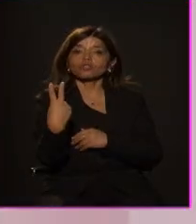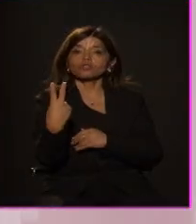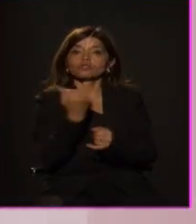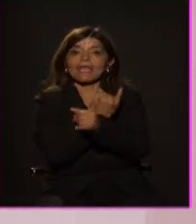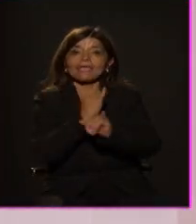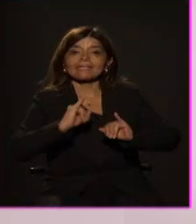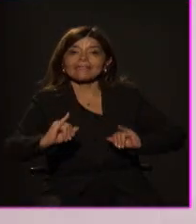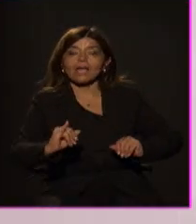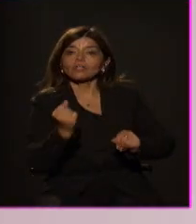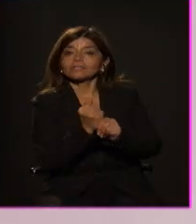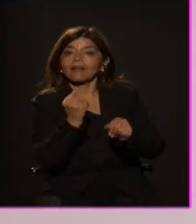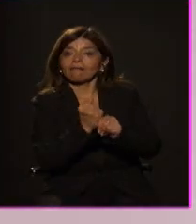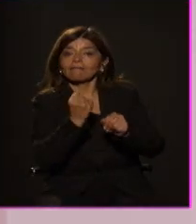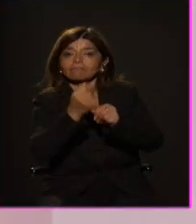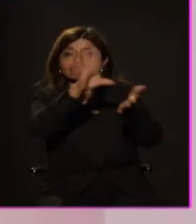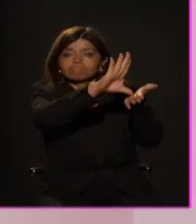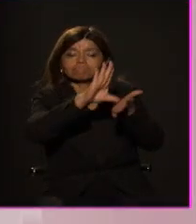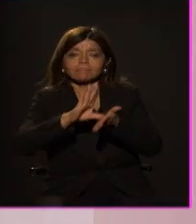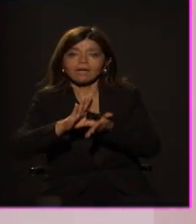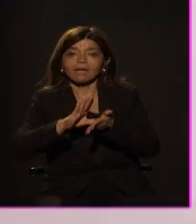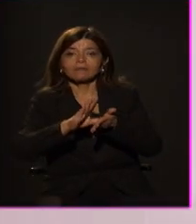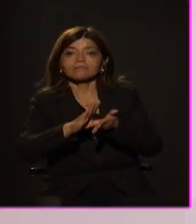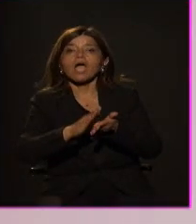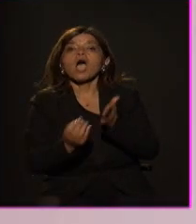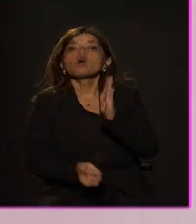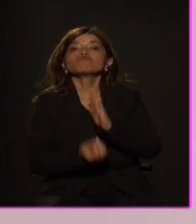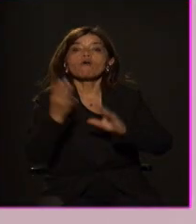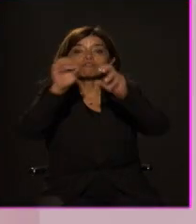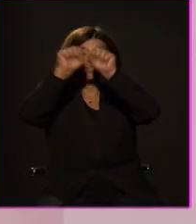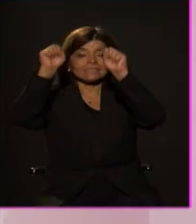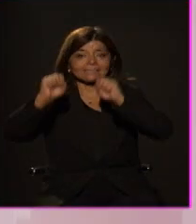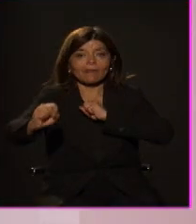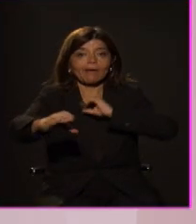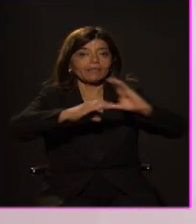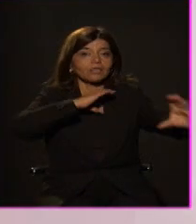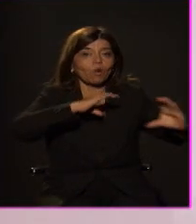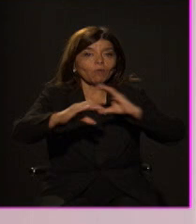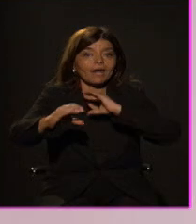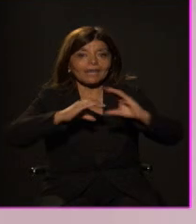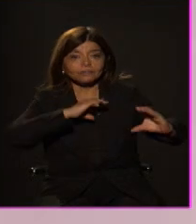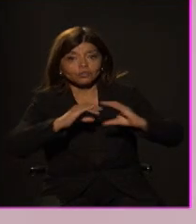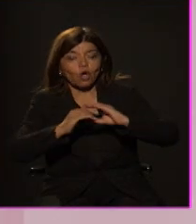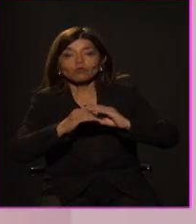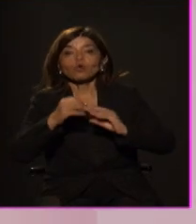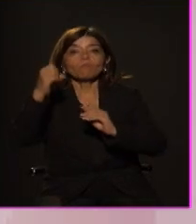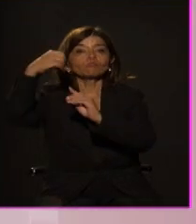trabajaban en Bell Labs y estaban desarrollando un nuevo sistema de comunicación vía satélites con una antena de microondas.